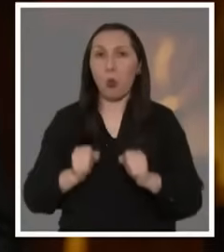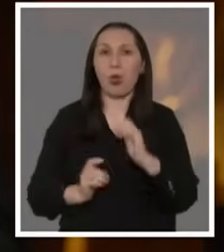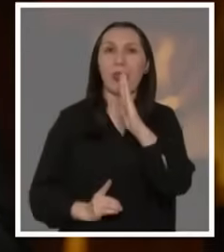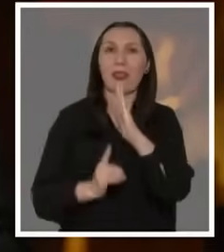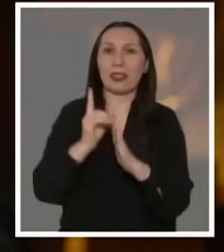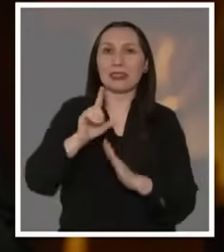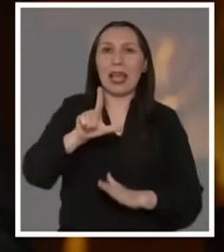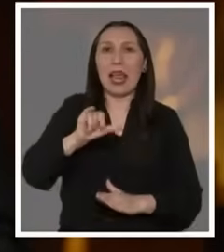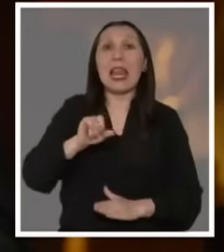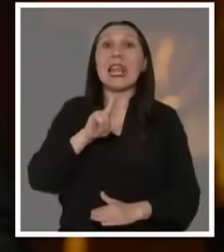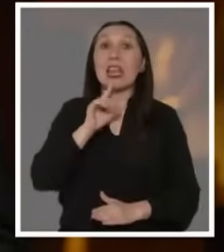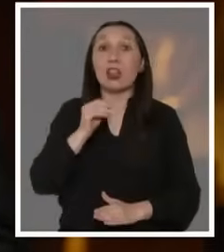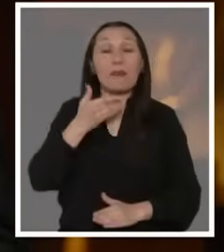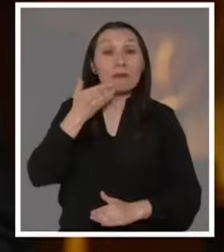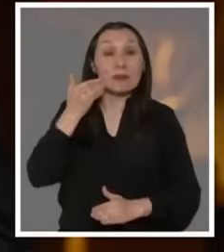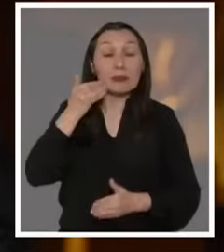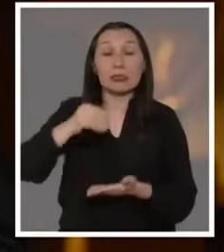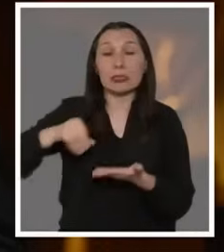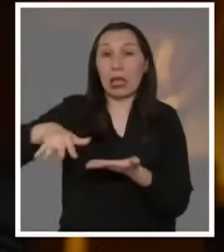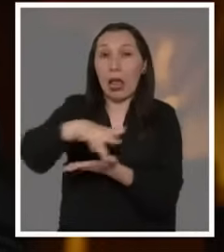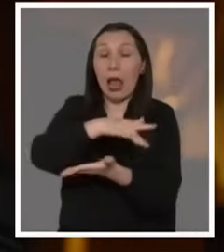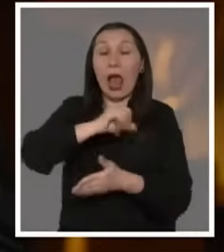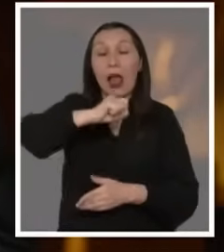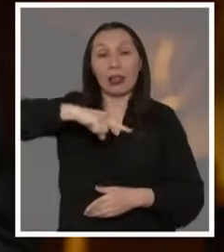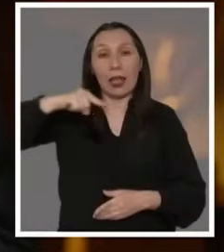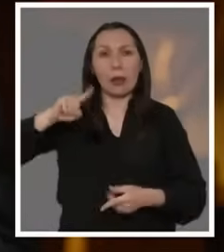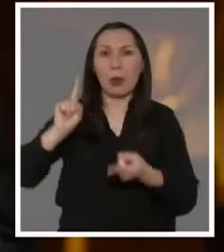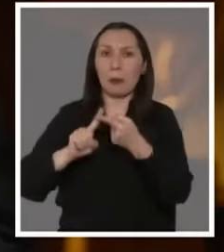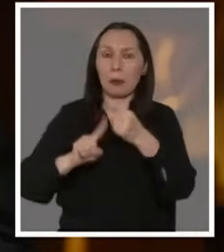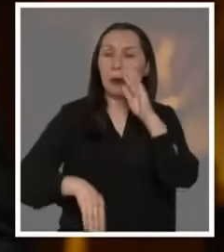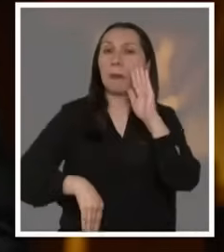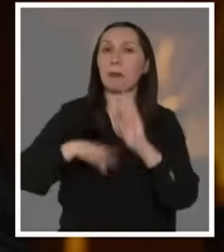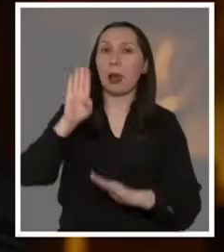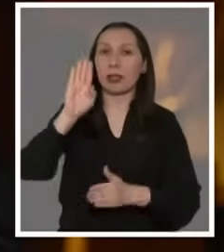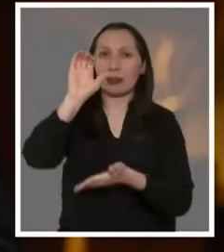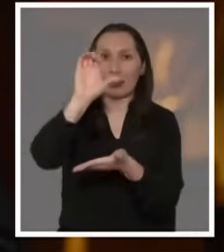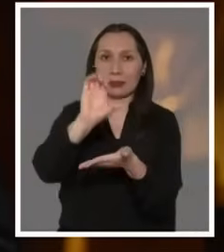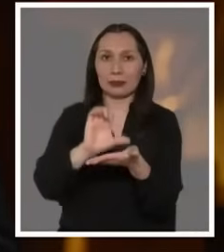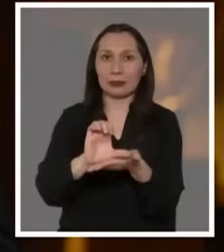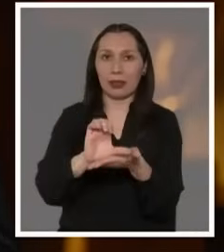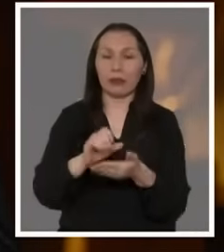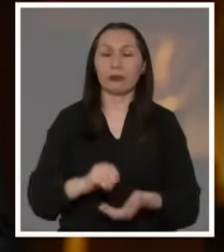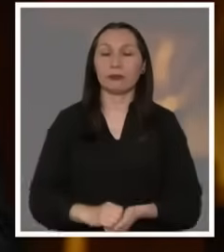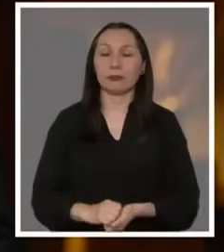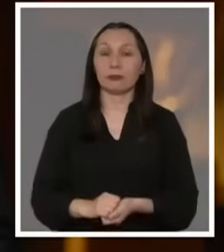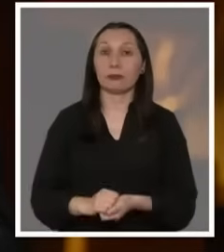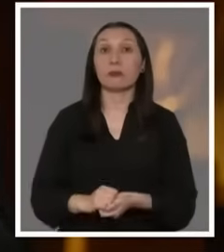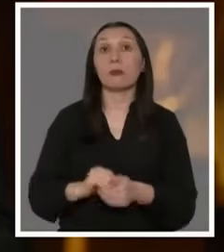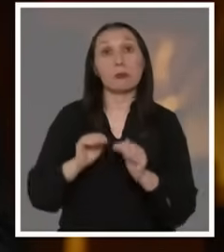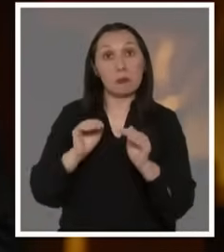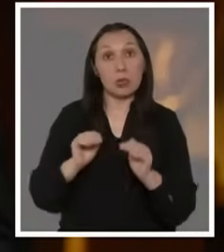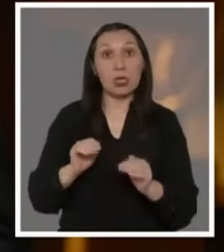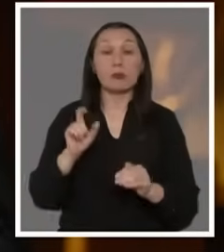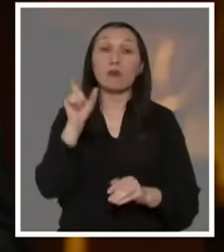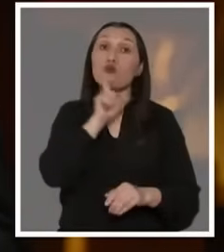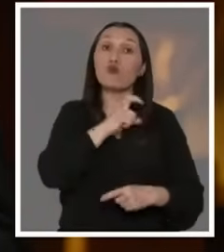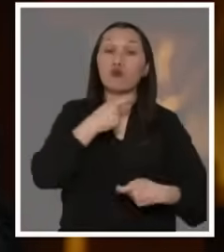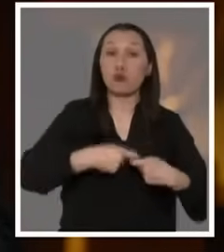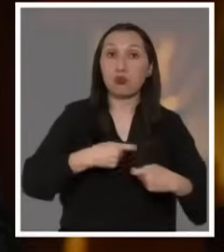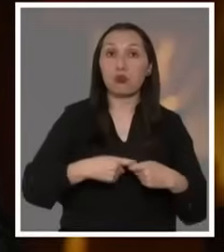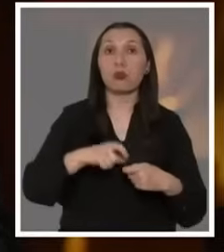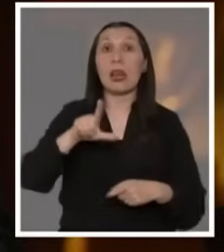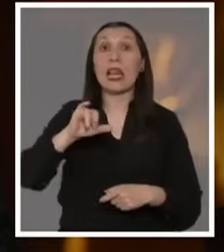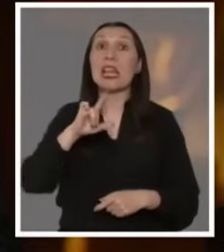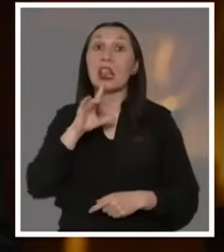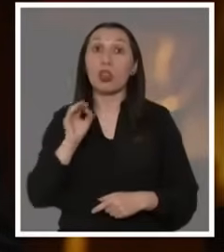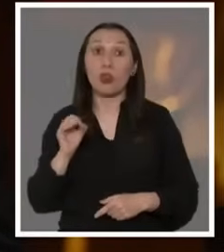el desarrollo del litio en el Salar de Atacama con una participación mayoritaria del Estado. Y es que así como lo ha sido el cobre, el